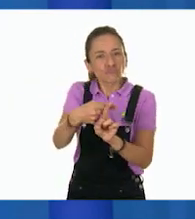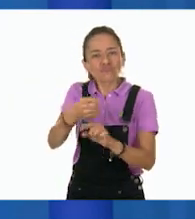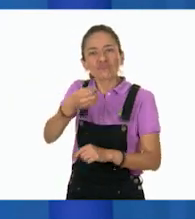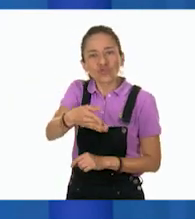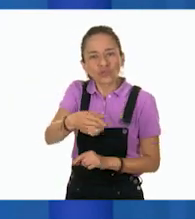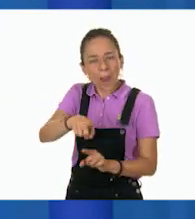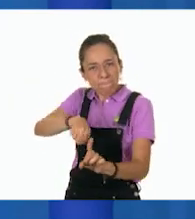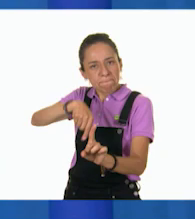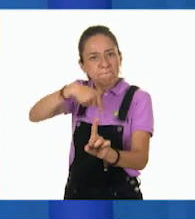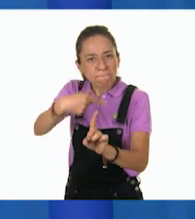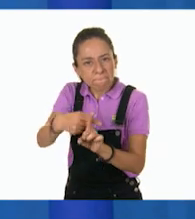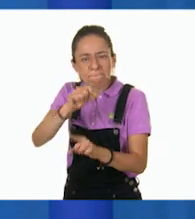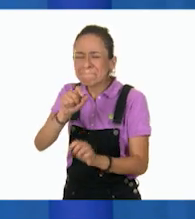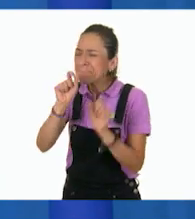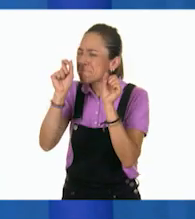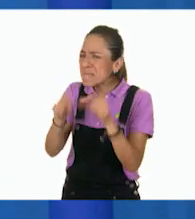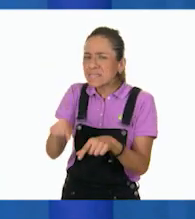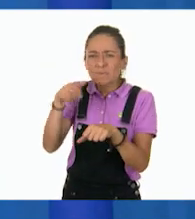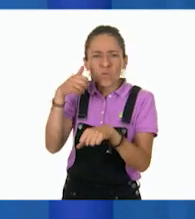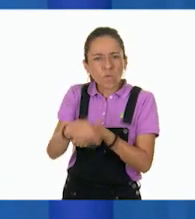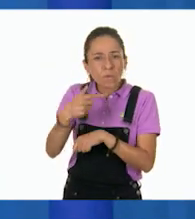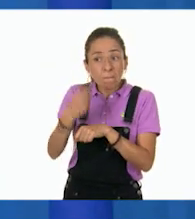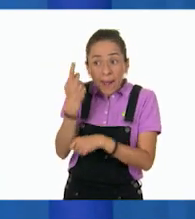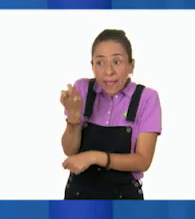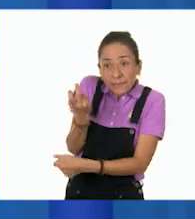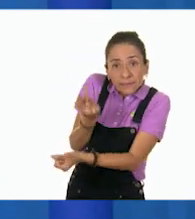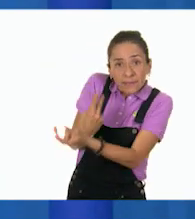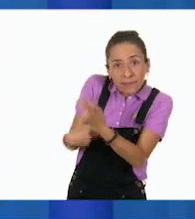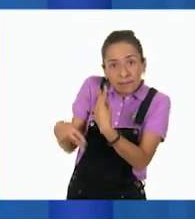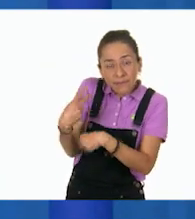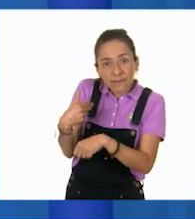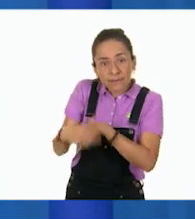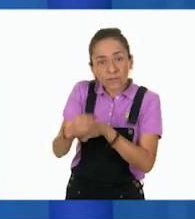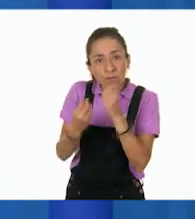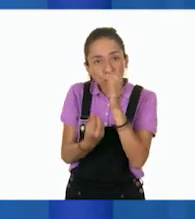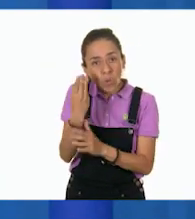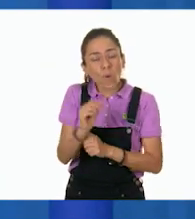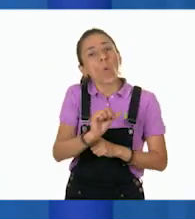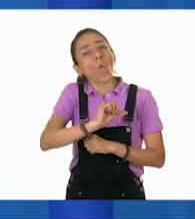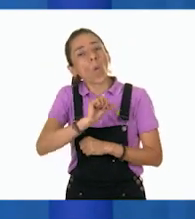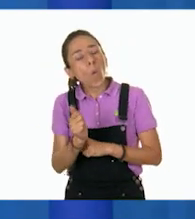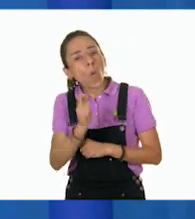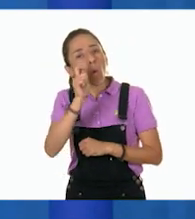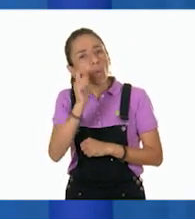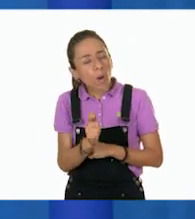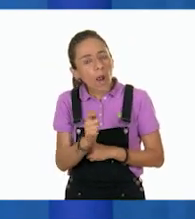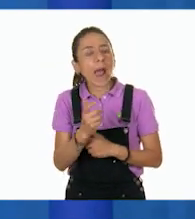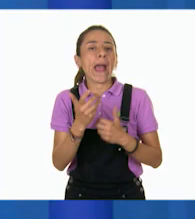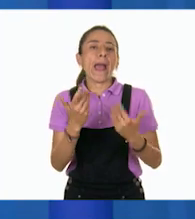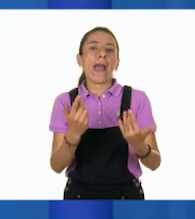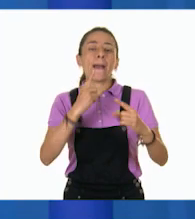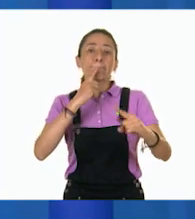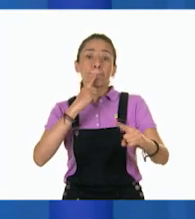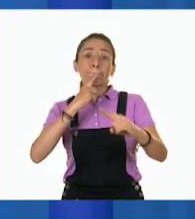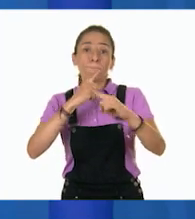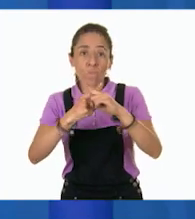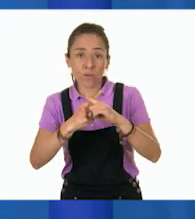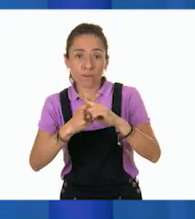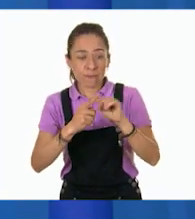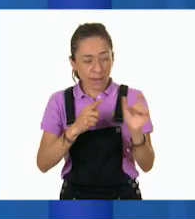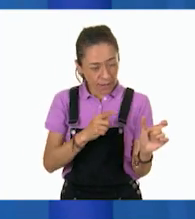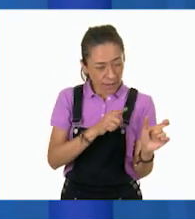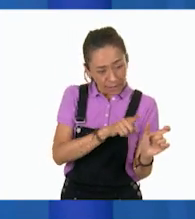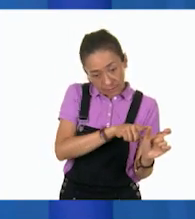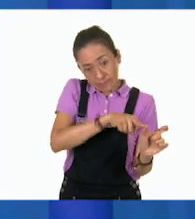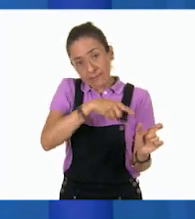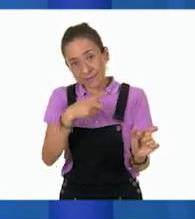anterior para obtener el siguiente, y otras donde la regularidad se encuentra multiplicando el número anterior por un número constante,